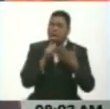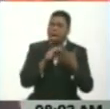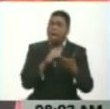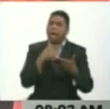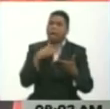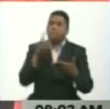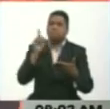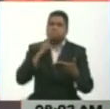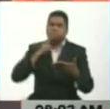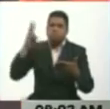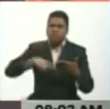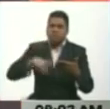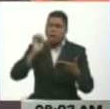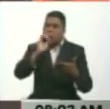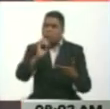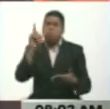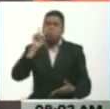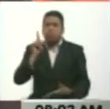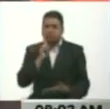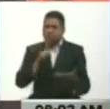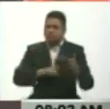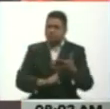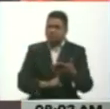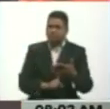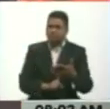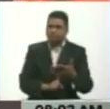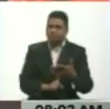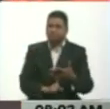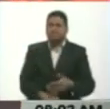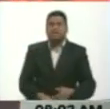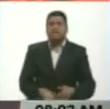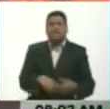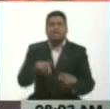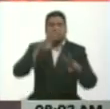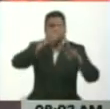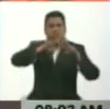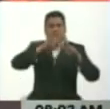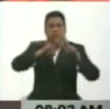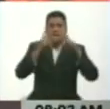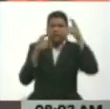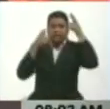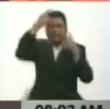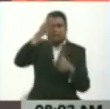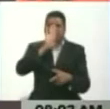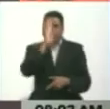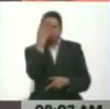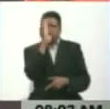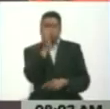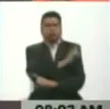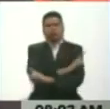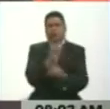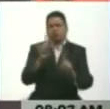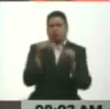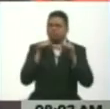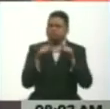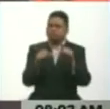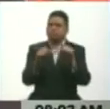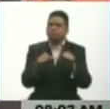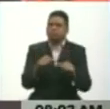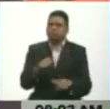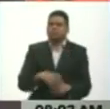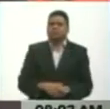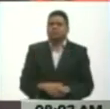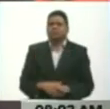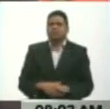información para saber si es real. Chavista sin guabineo. Esa sí es real. Esa sí es verdadera. Y por ahí se está expresando nuestro pueblo a través de las